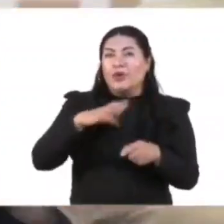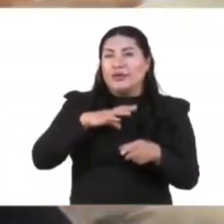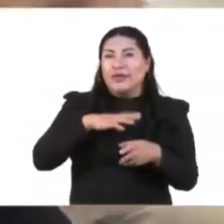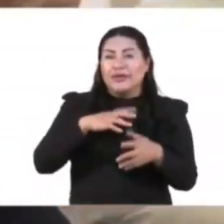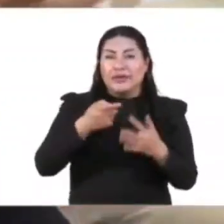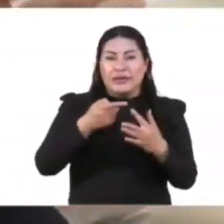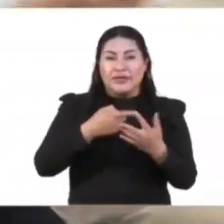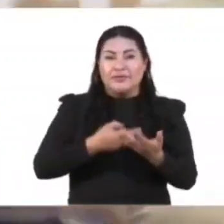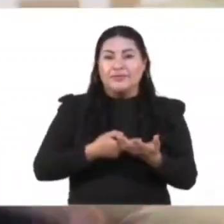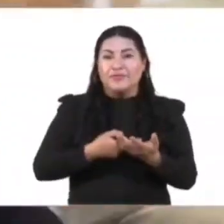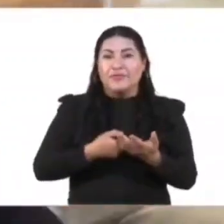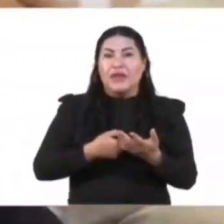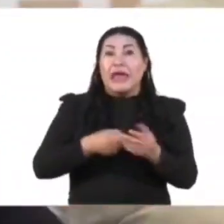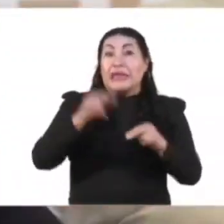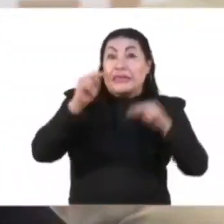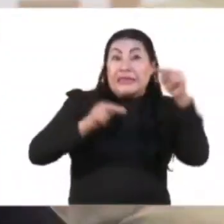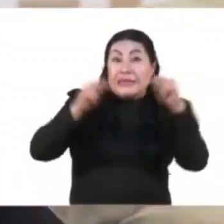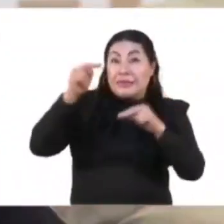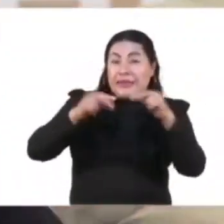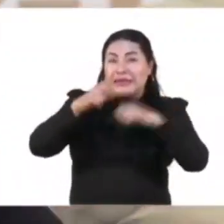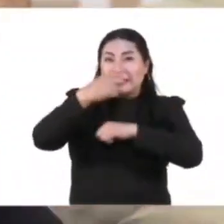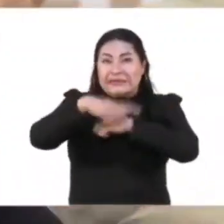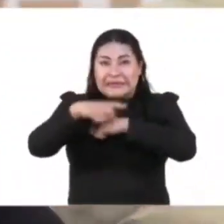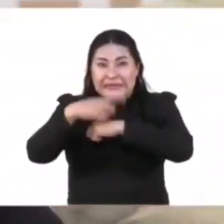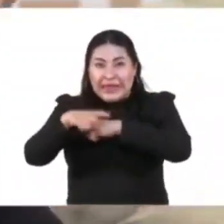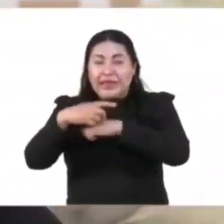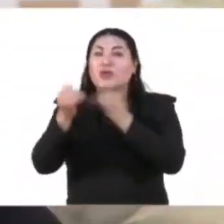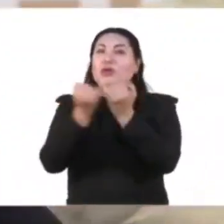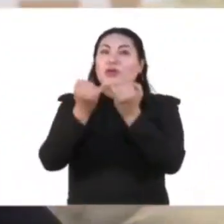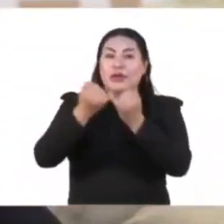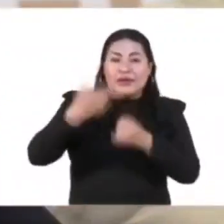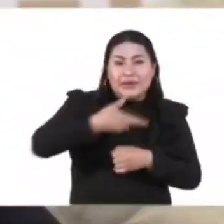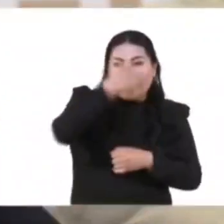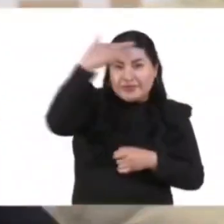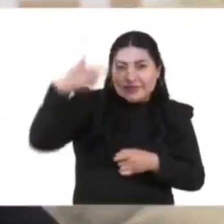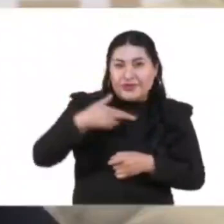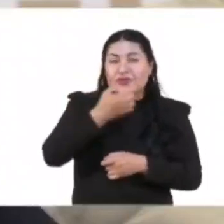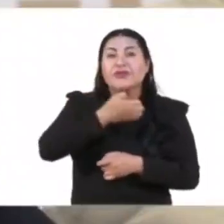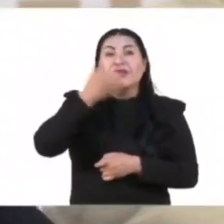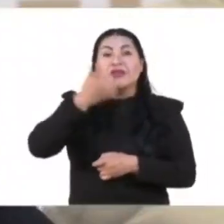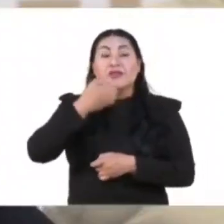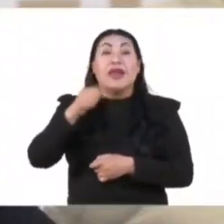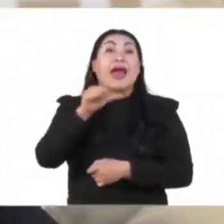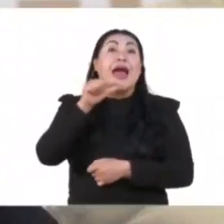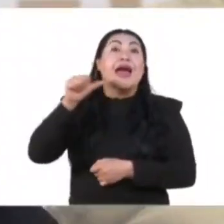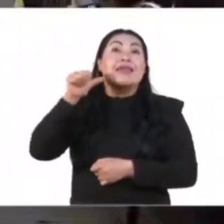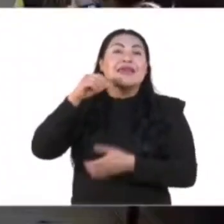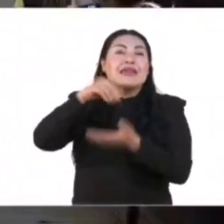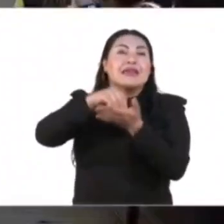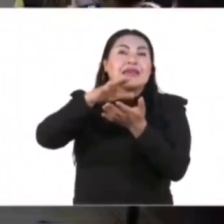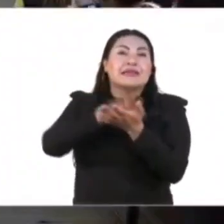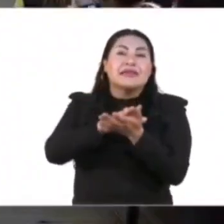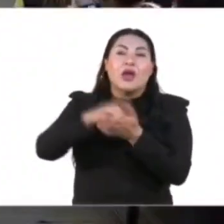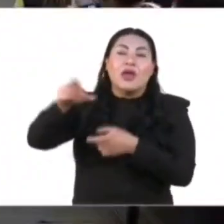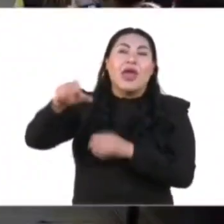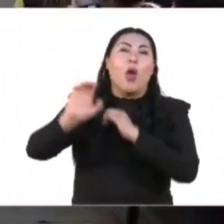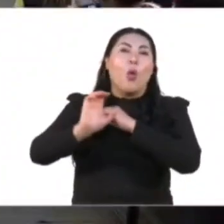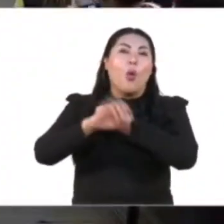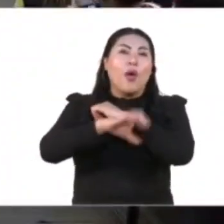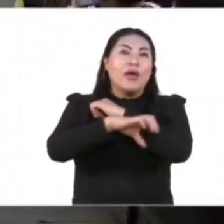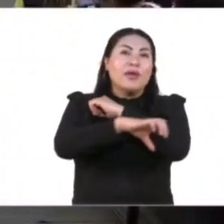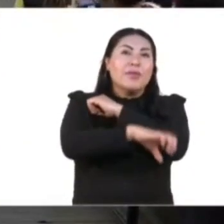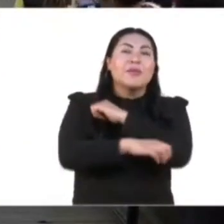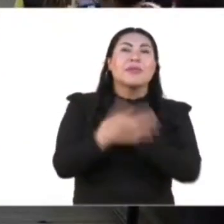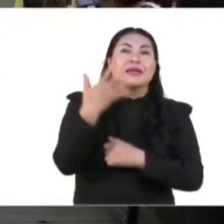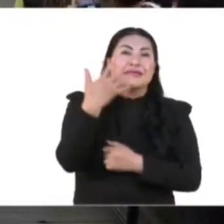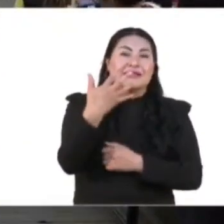marca inclusive los niveles de daño, inclusive las inspecciones a escuelas. Ayer la máxima aceleración que se registró en Coajimalpa y